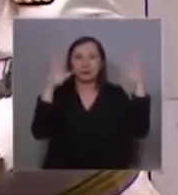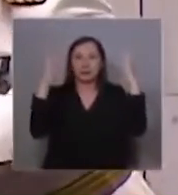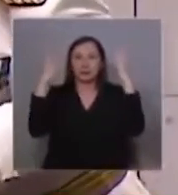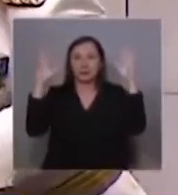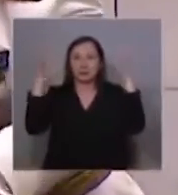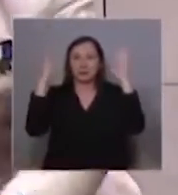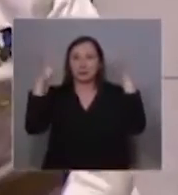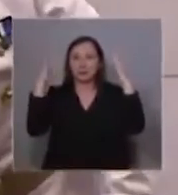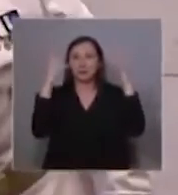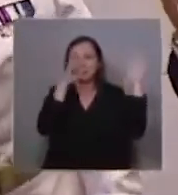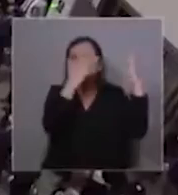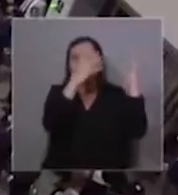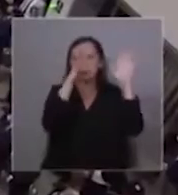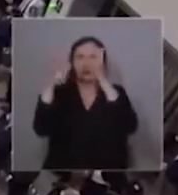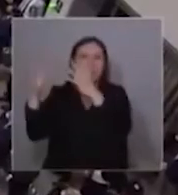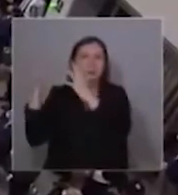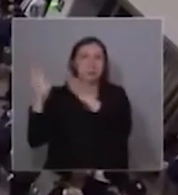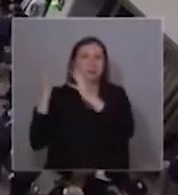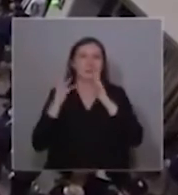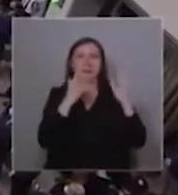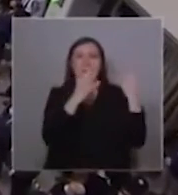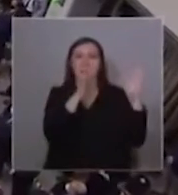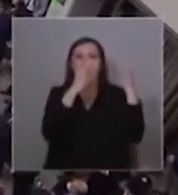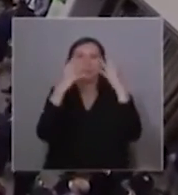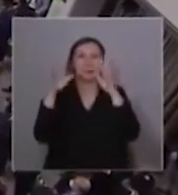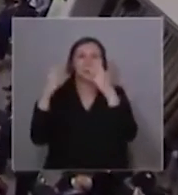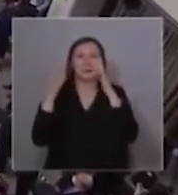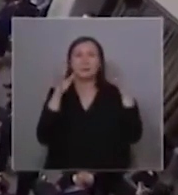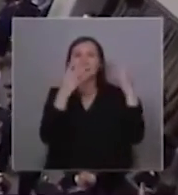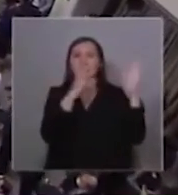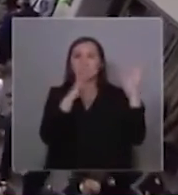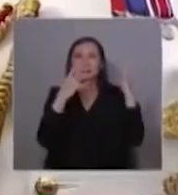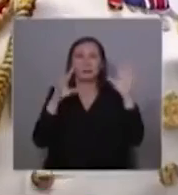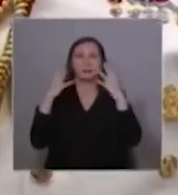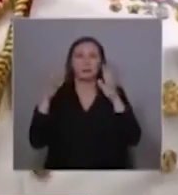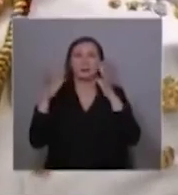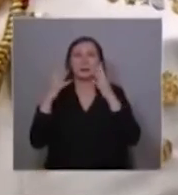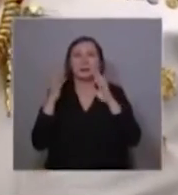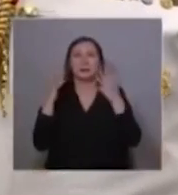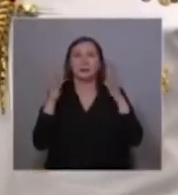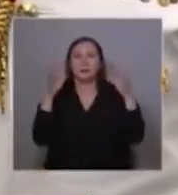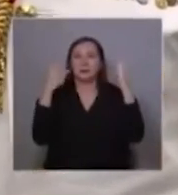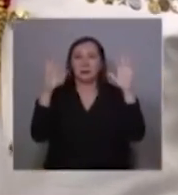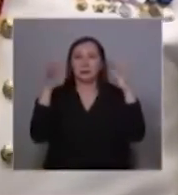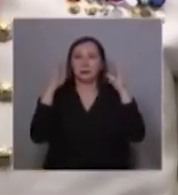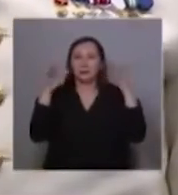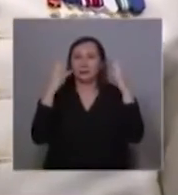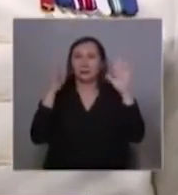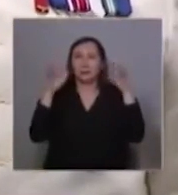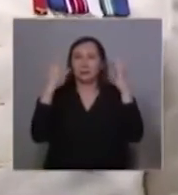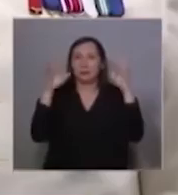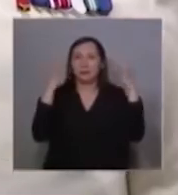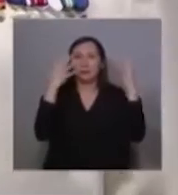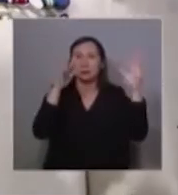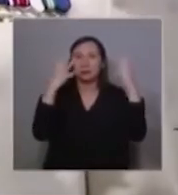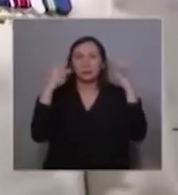marca también la temática feminista dentro de los futuros gobiernos que es una impronta que la centroizquierda no la había